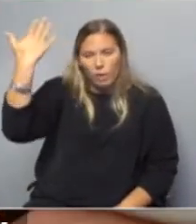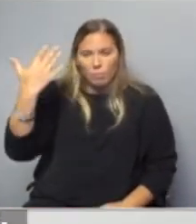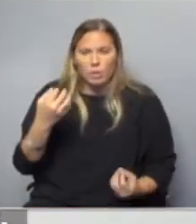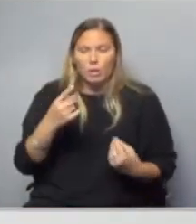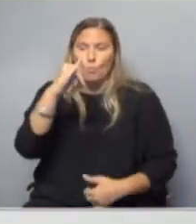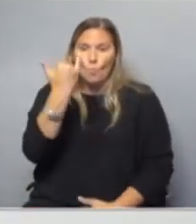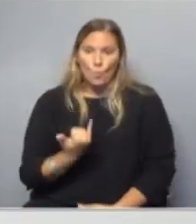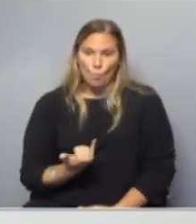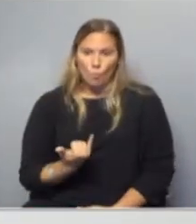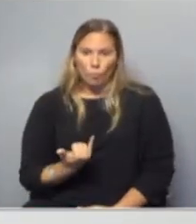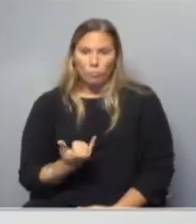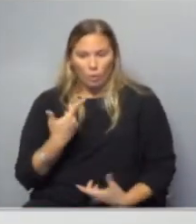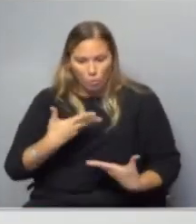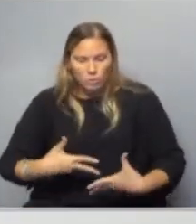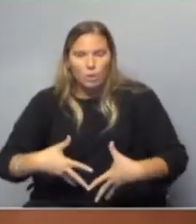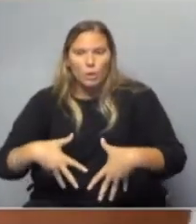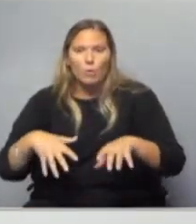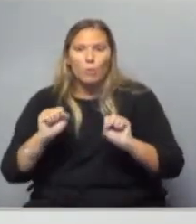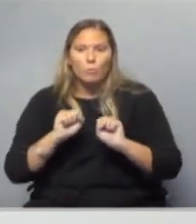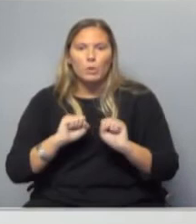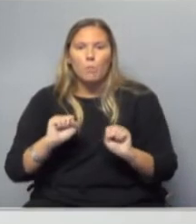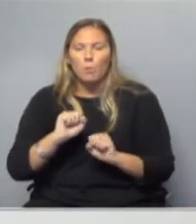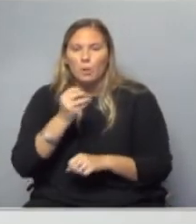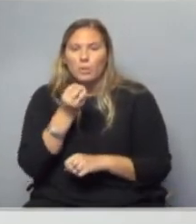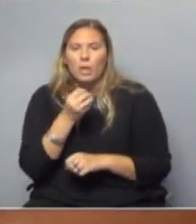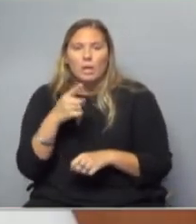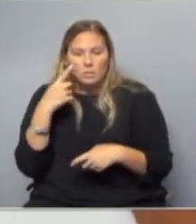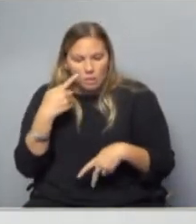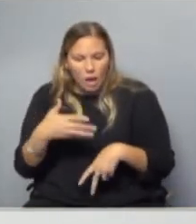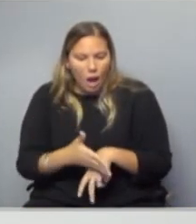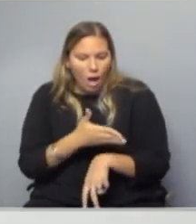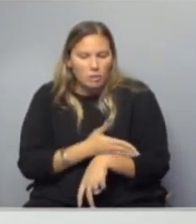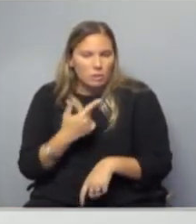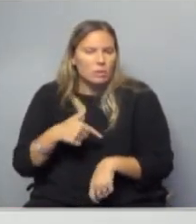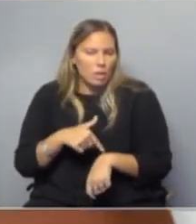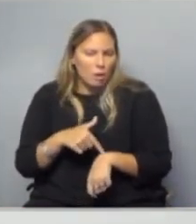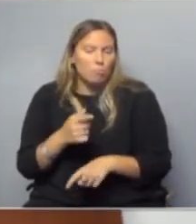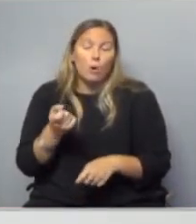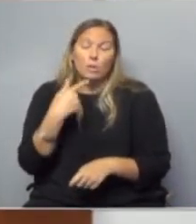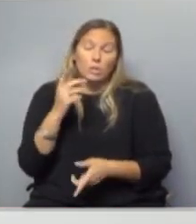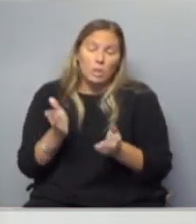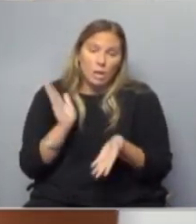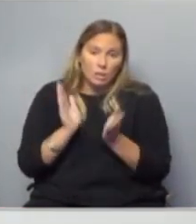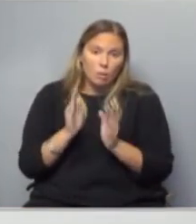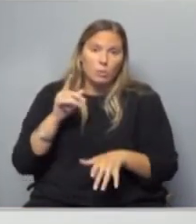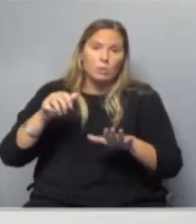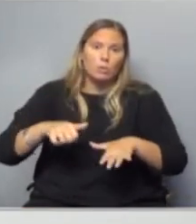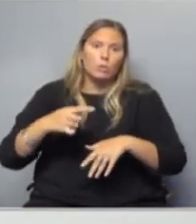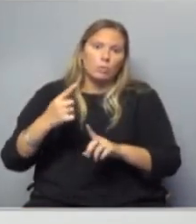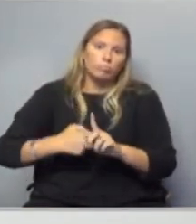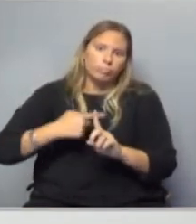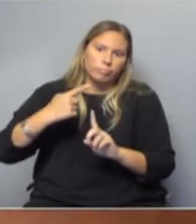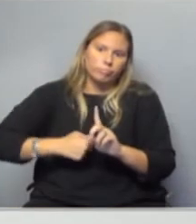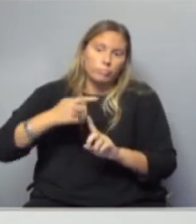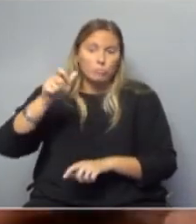de peso. Una vez detectada, se puede curar si se diagnostica a tiempo, pero el tratamiento dura varios meses. Quienes